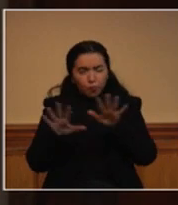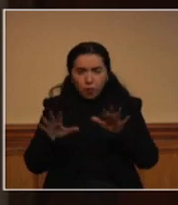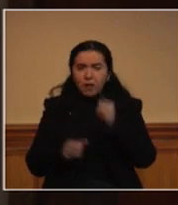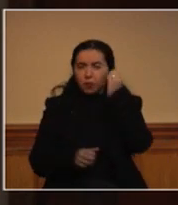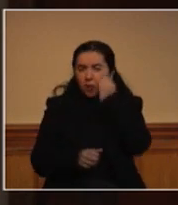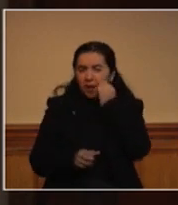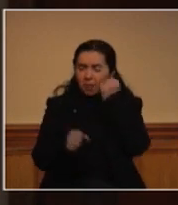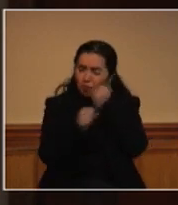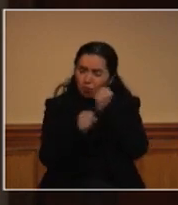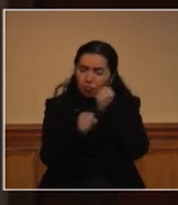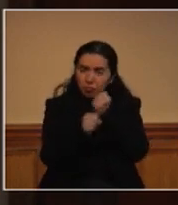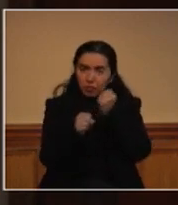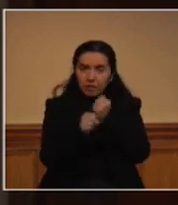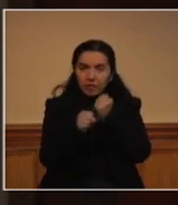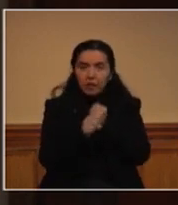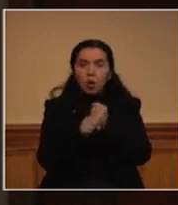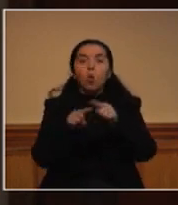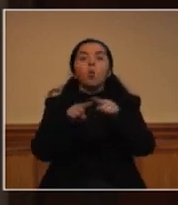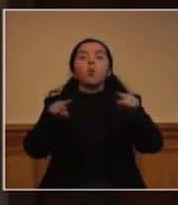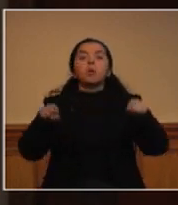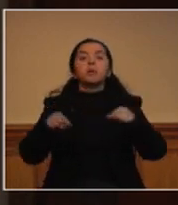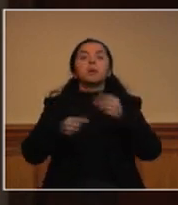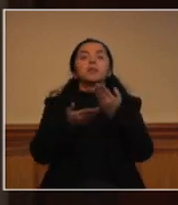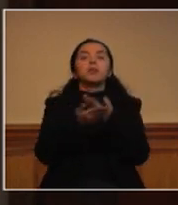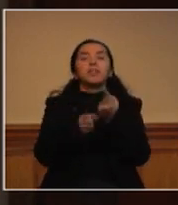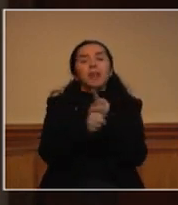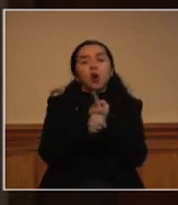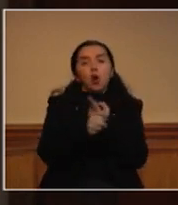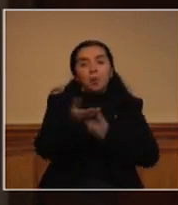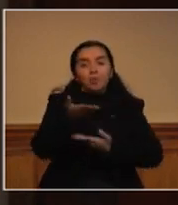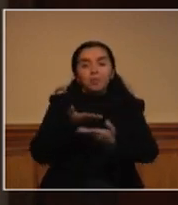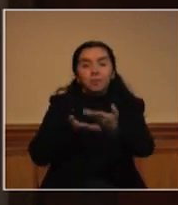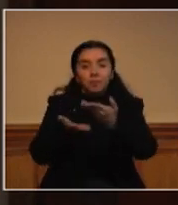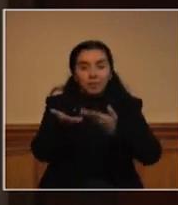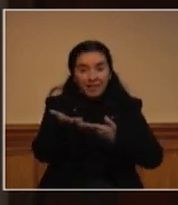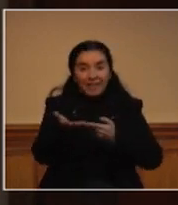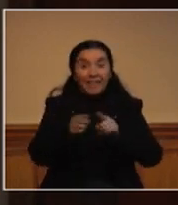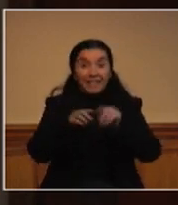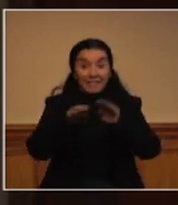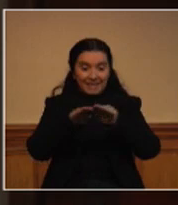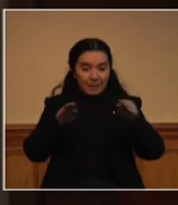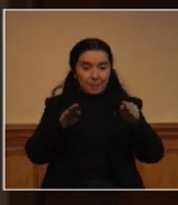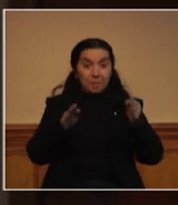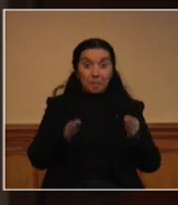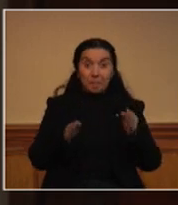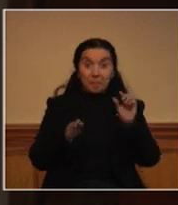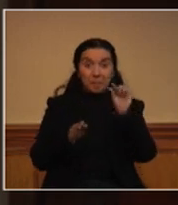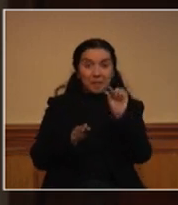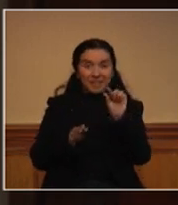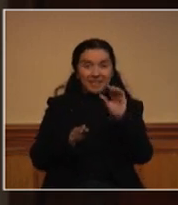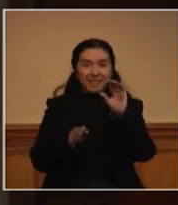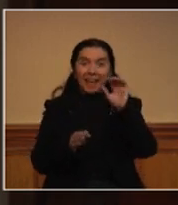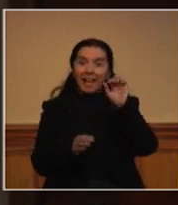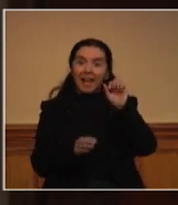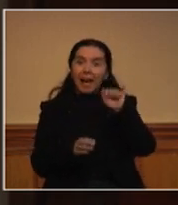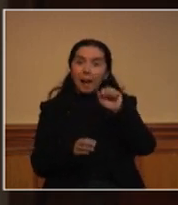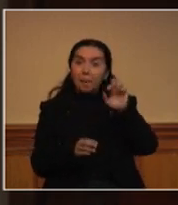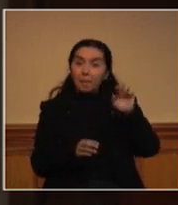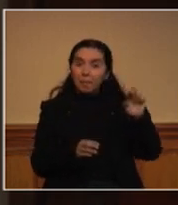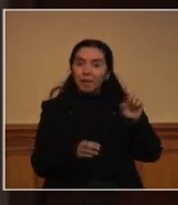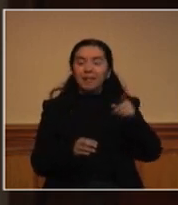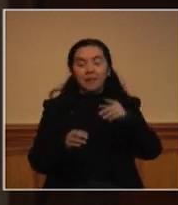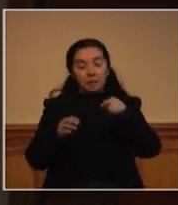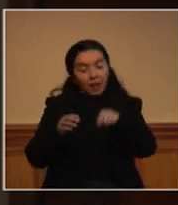trabajo, un espacio de conversación, que es lo que luego Marcela les va a mostrar, que es esta mesita, que es un espacio